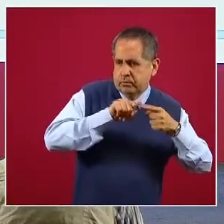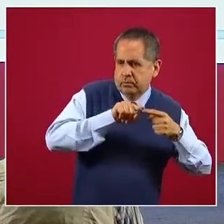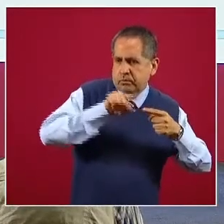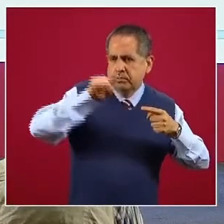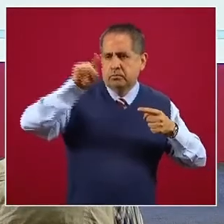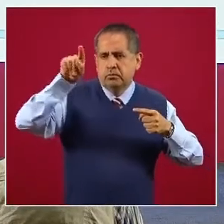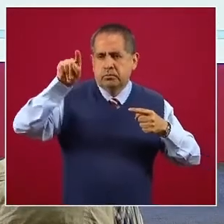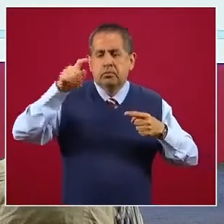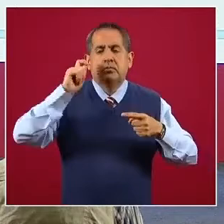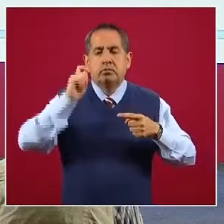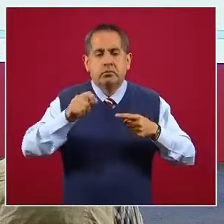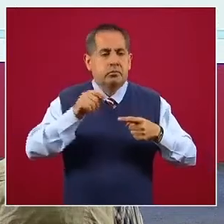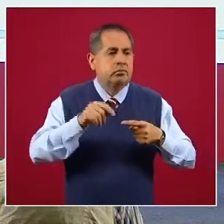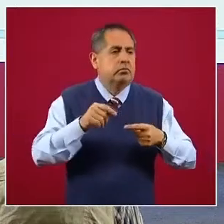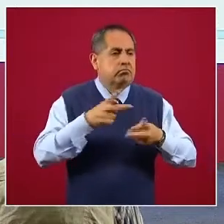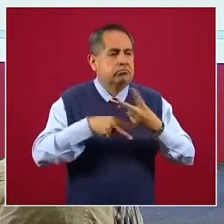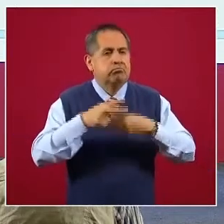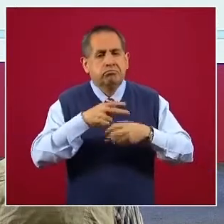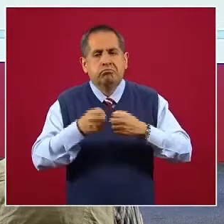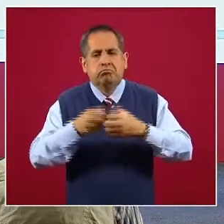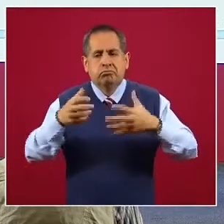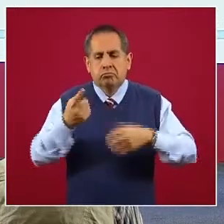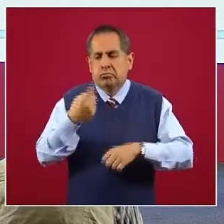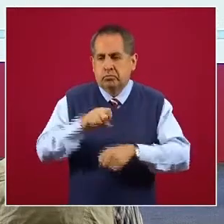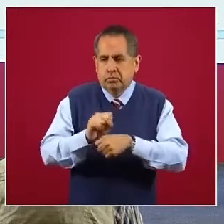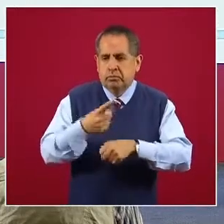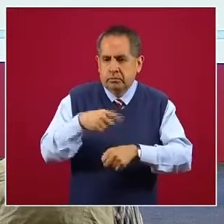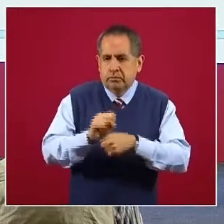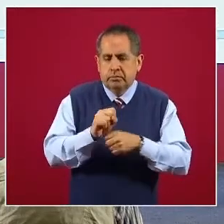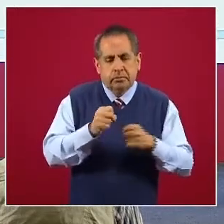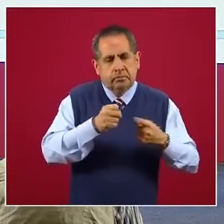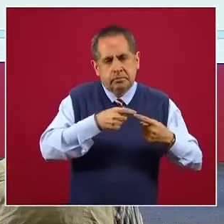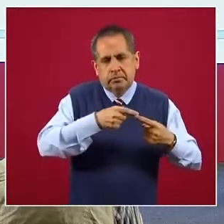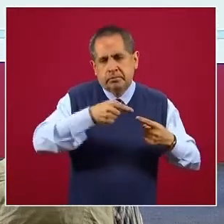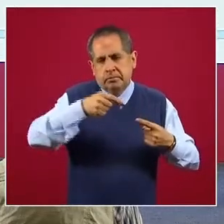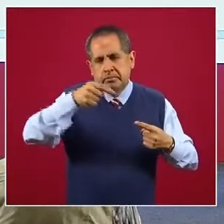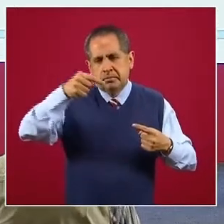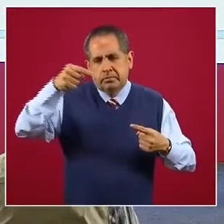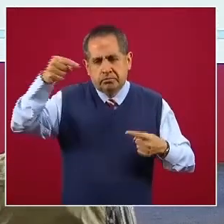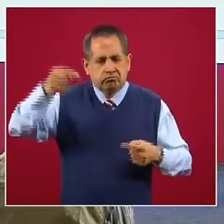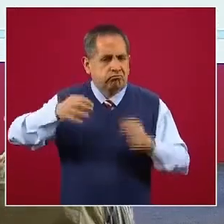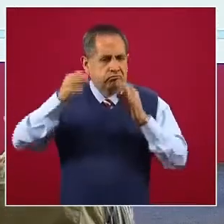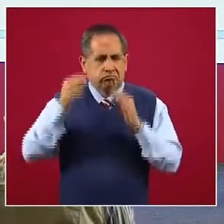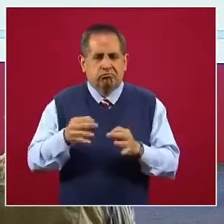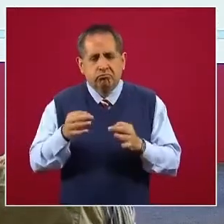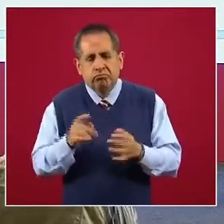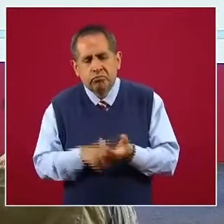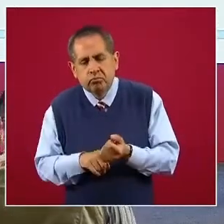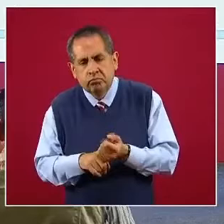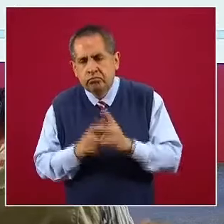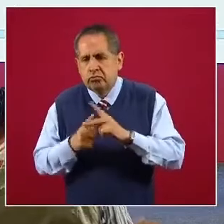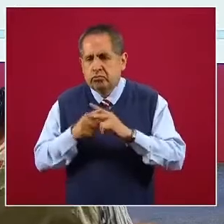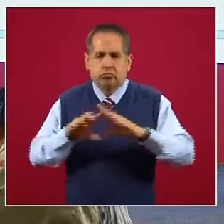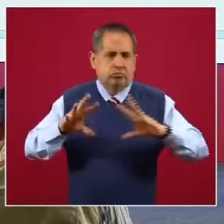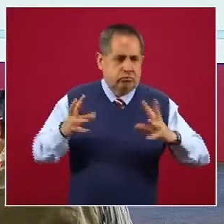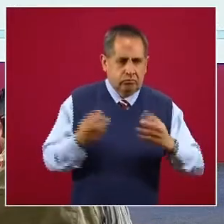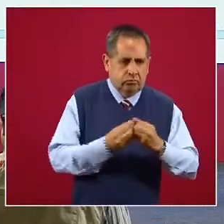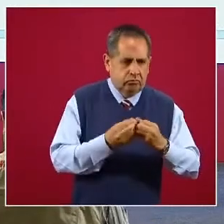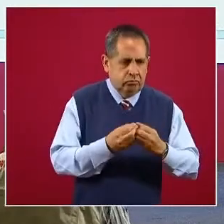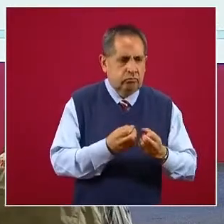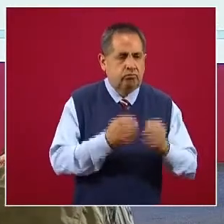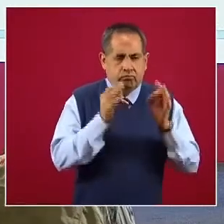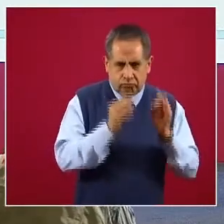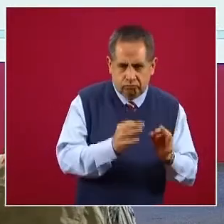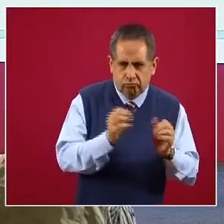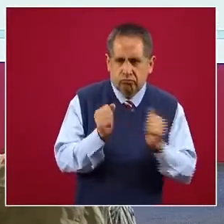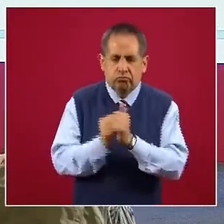es la que nos representa el comportamiento semana por semana de los casos estimados, estos casos que estamos